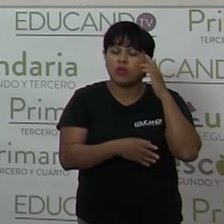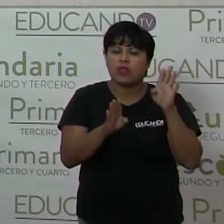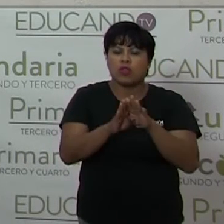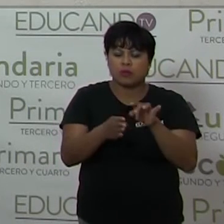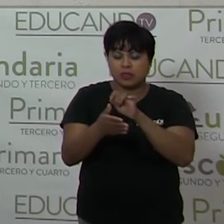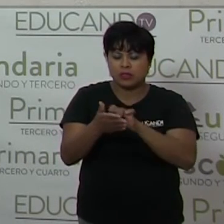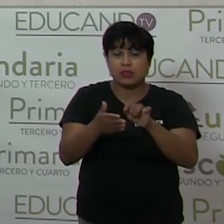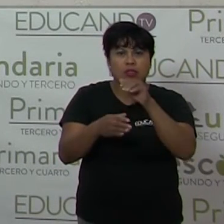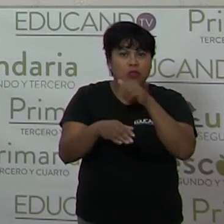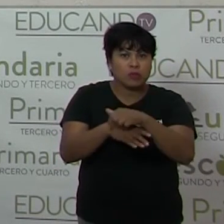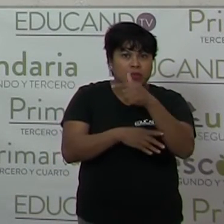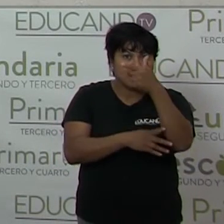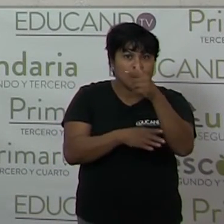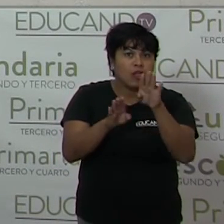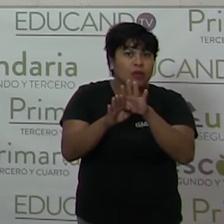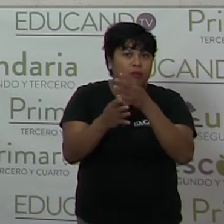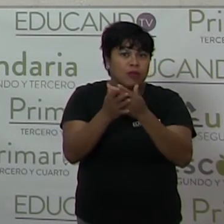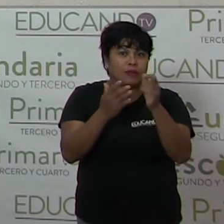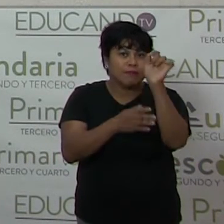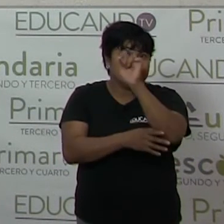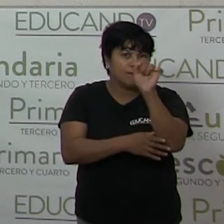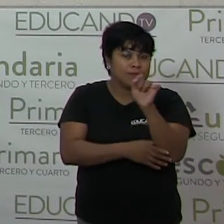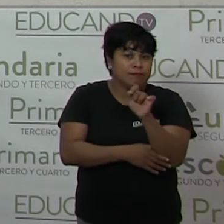cómo se escribe el número siete